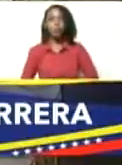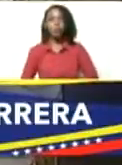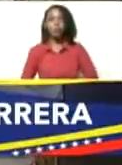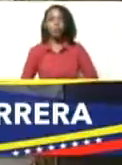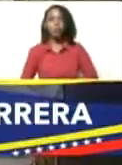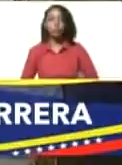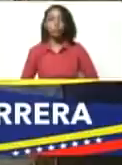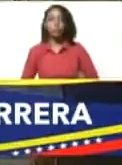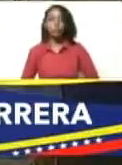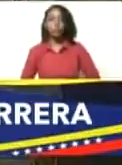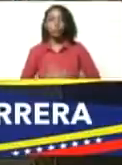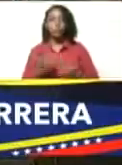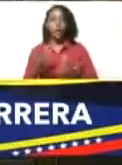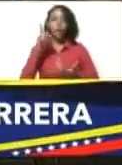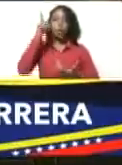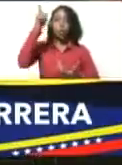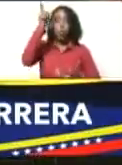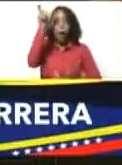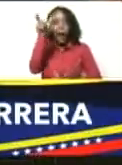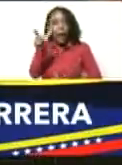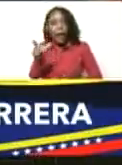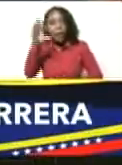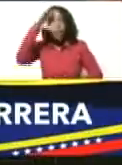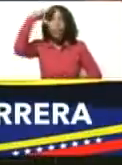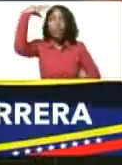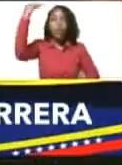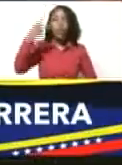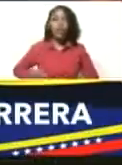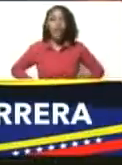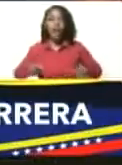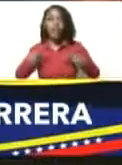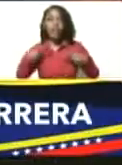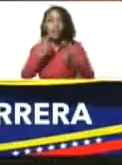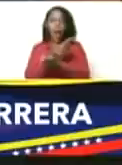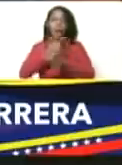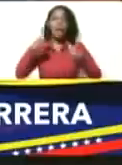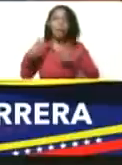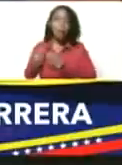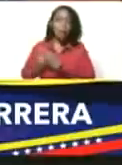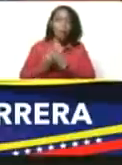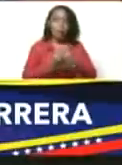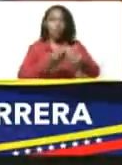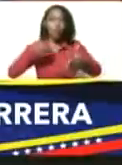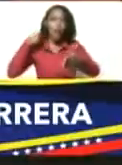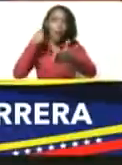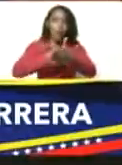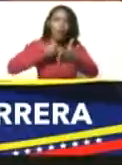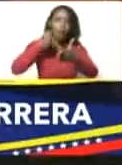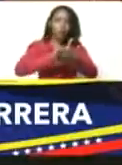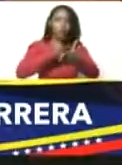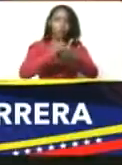que eres el Dios de la vida, el Dios liberador, el que nos acompaña en nuestras luchas.